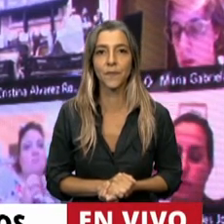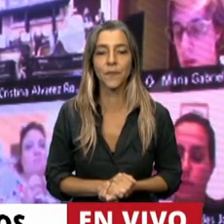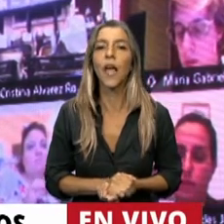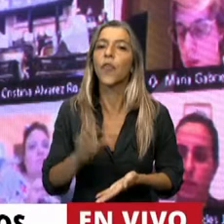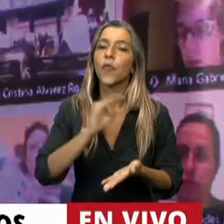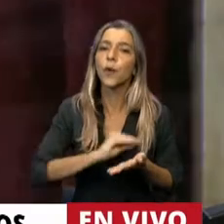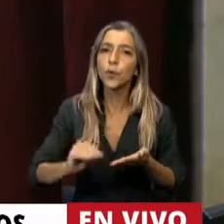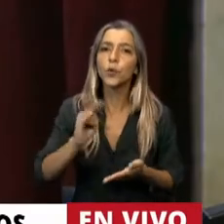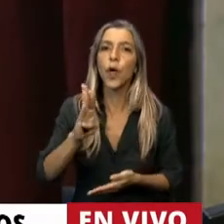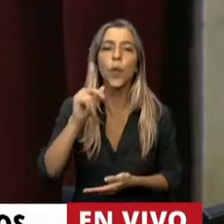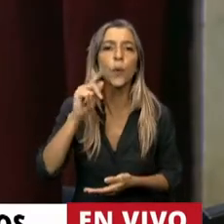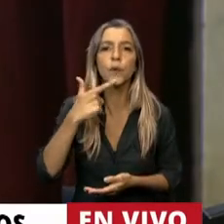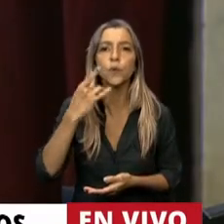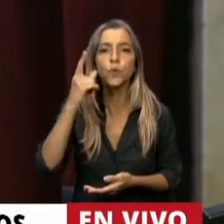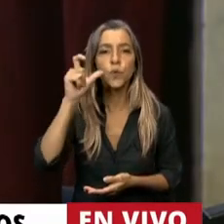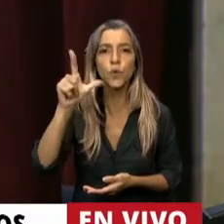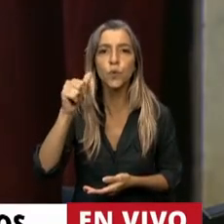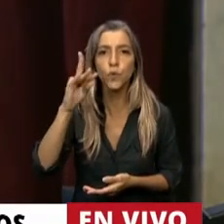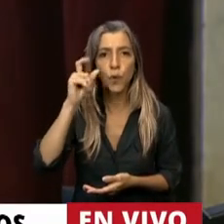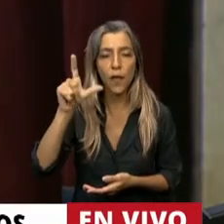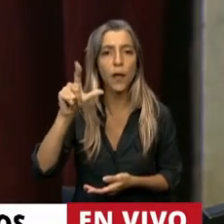diputado a brizuela del moral